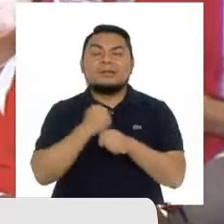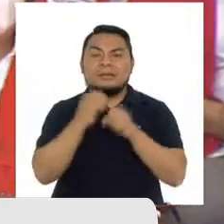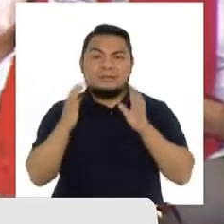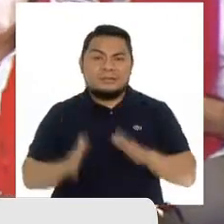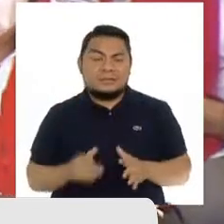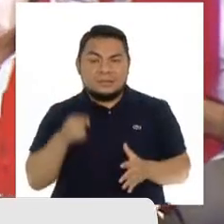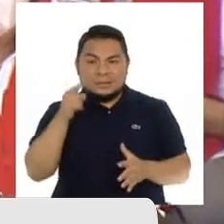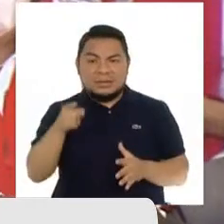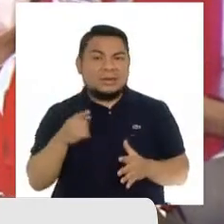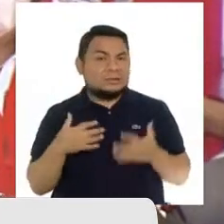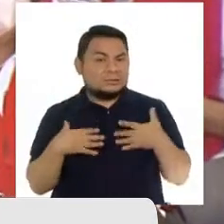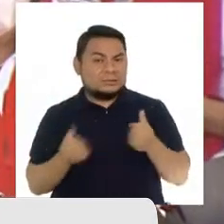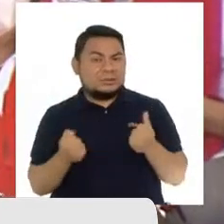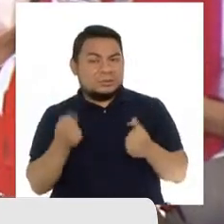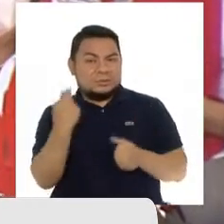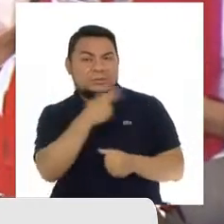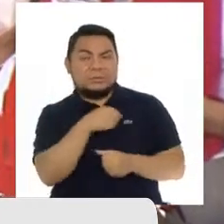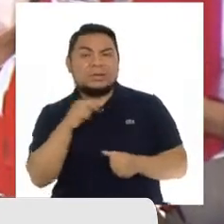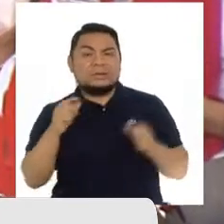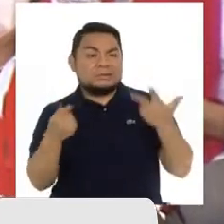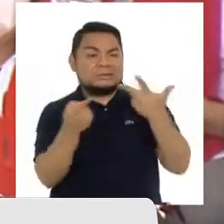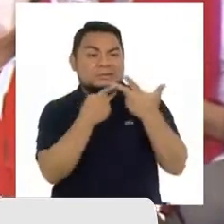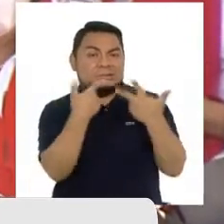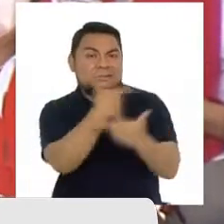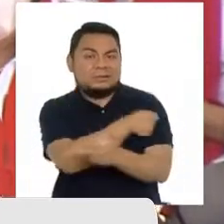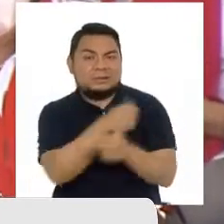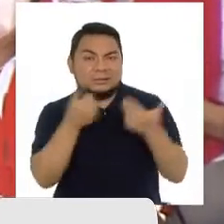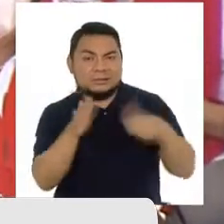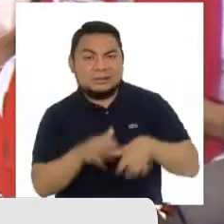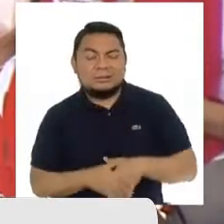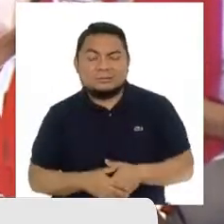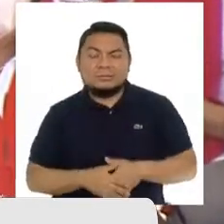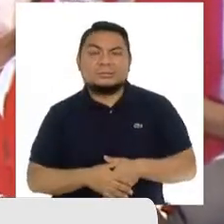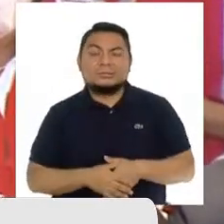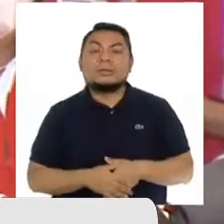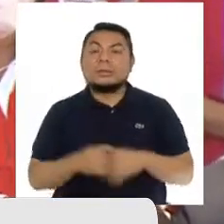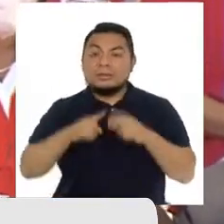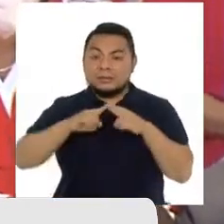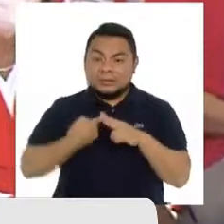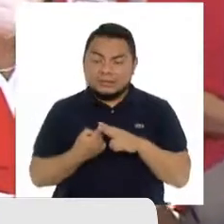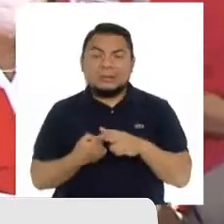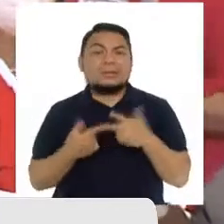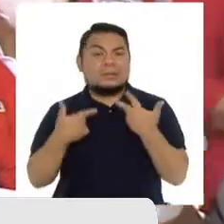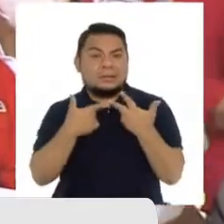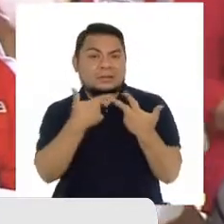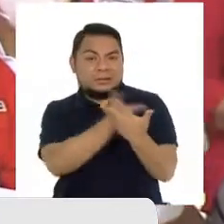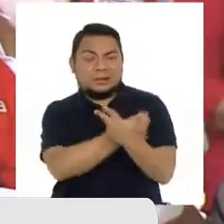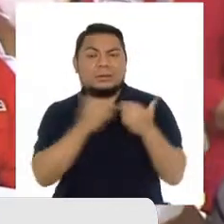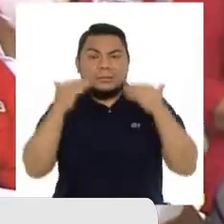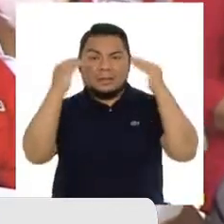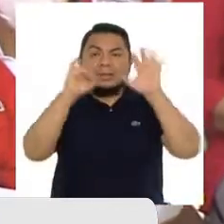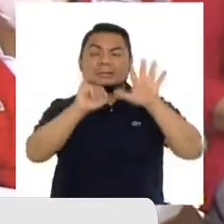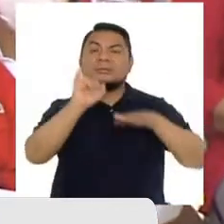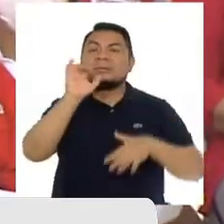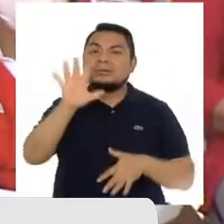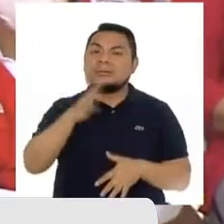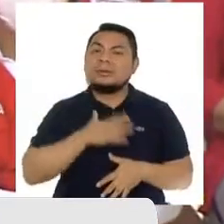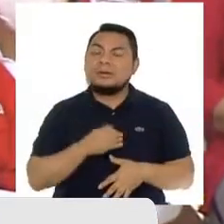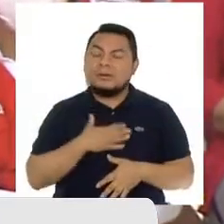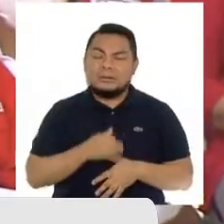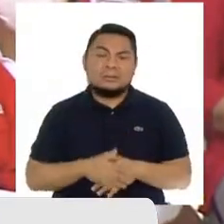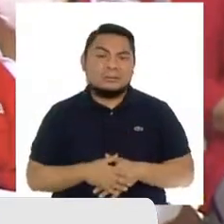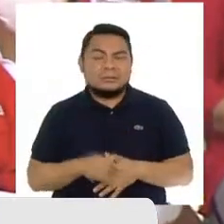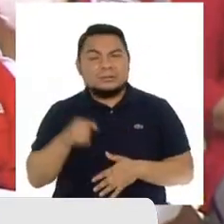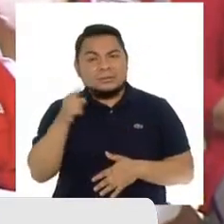de la bandera salud con tercera dosis e inició de tercera dosis a mayores de 65 años